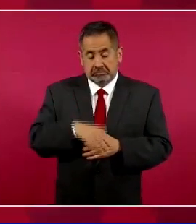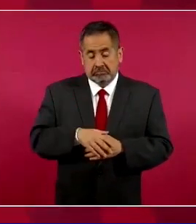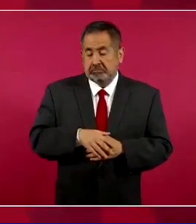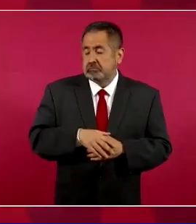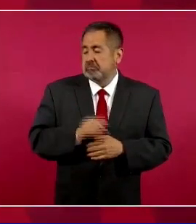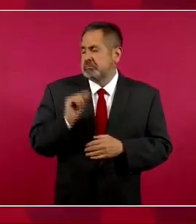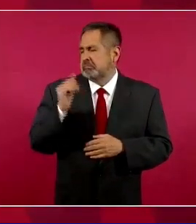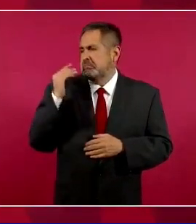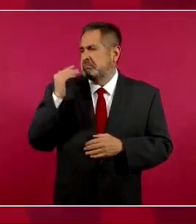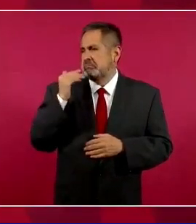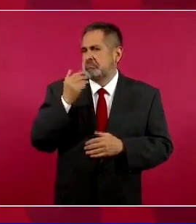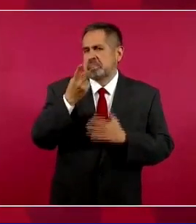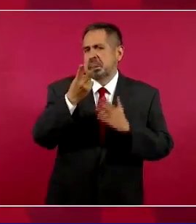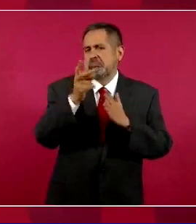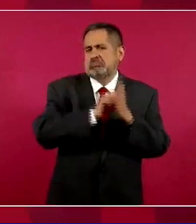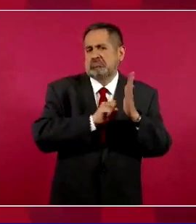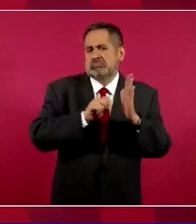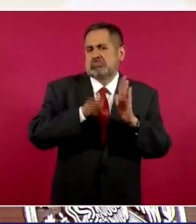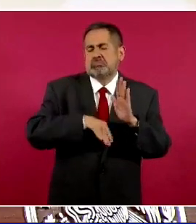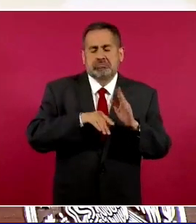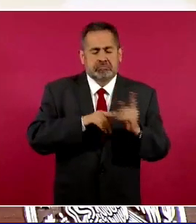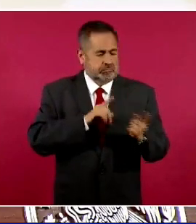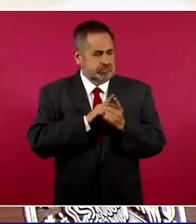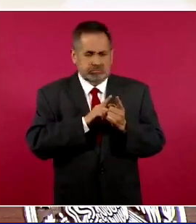hace menos de 2 meses